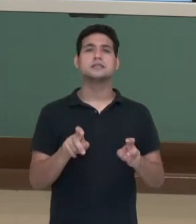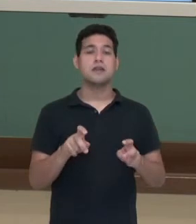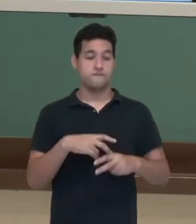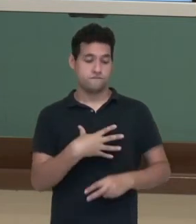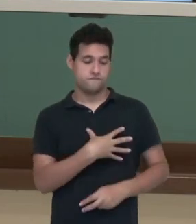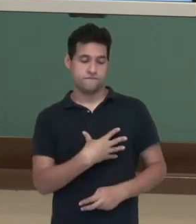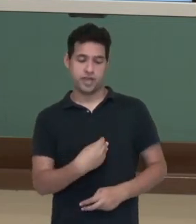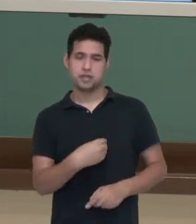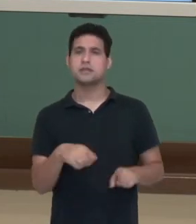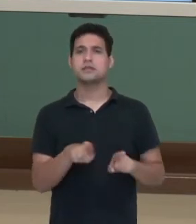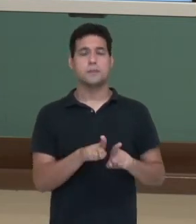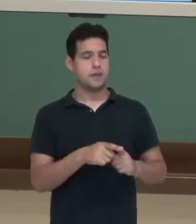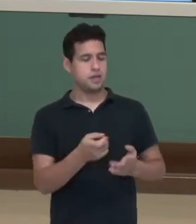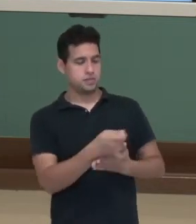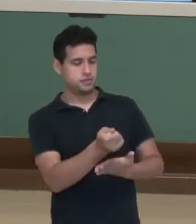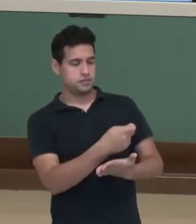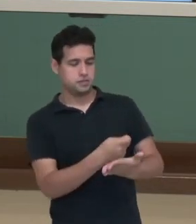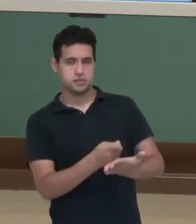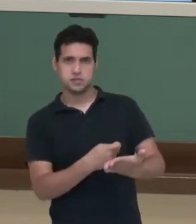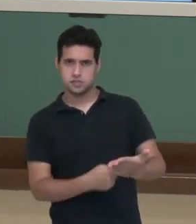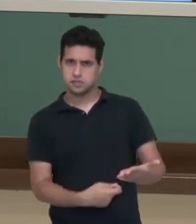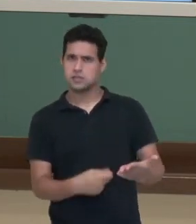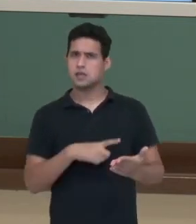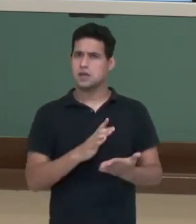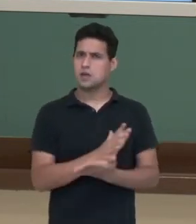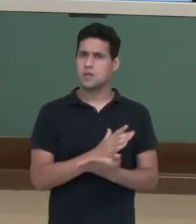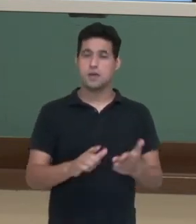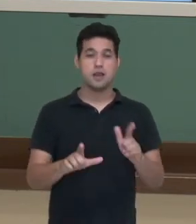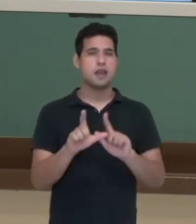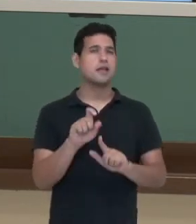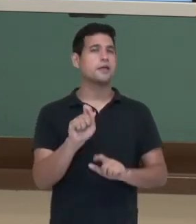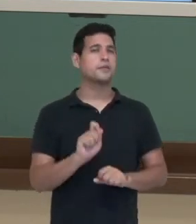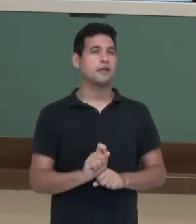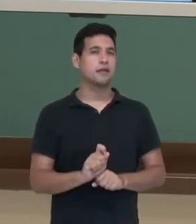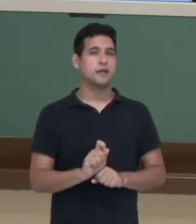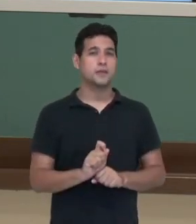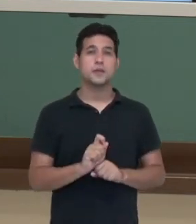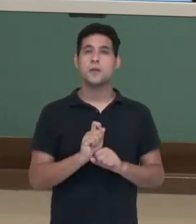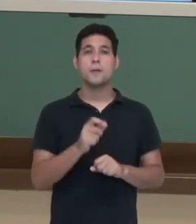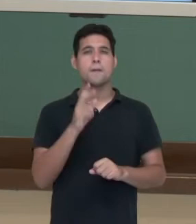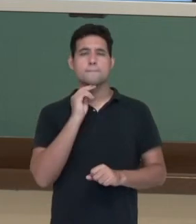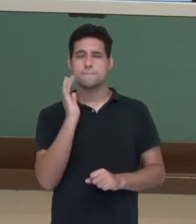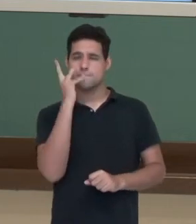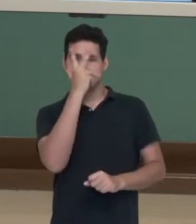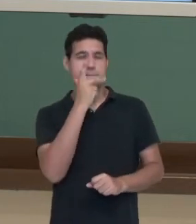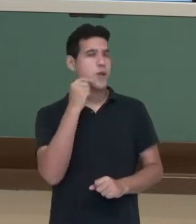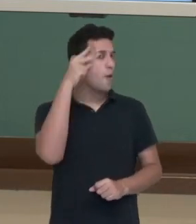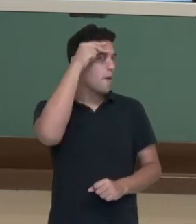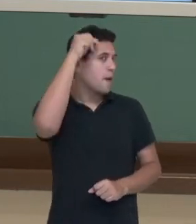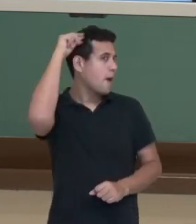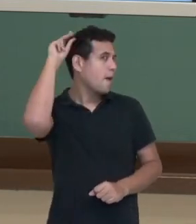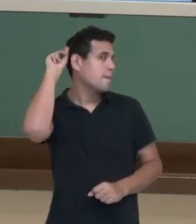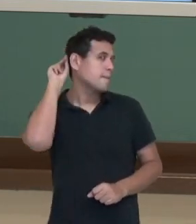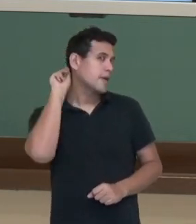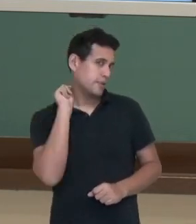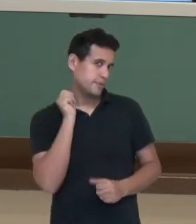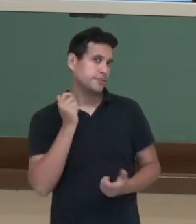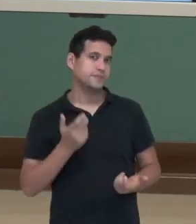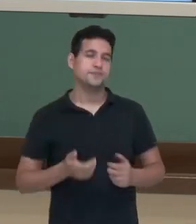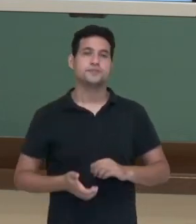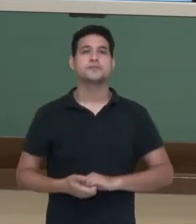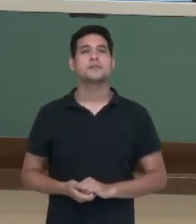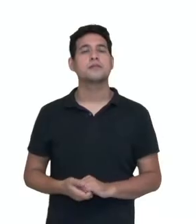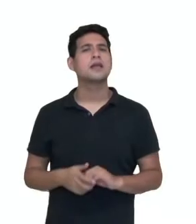hija y la escritora le dedicó algunas letras de su bello pelo. Bello pelo é seu lindo